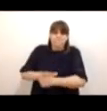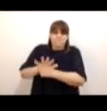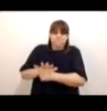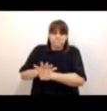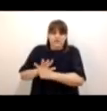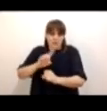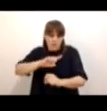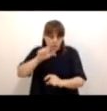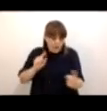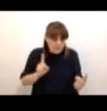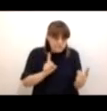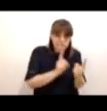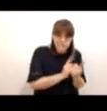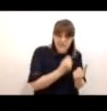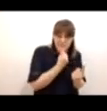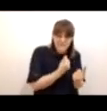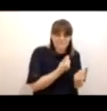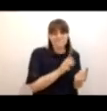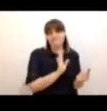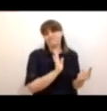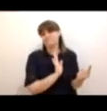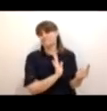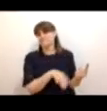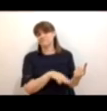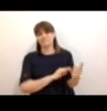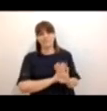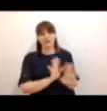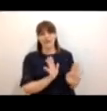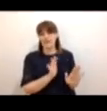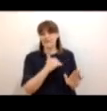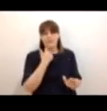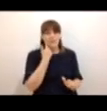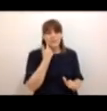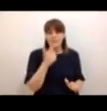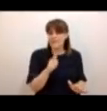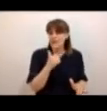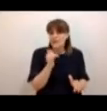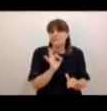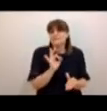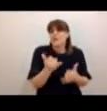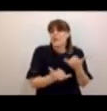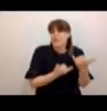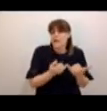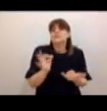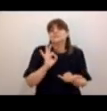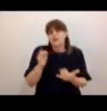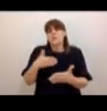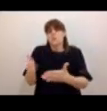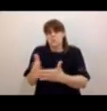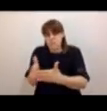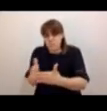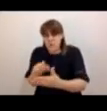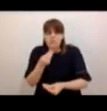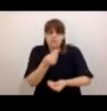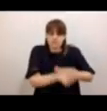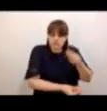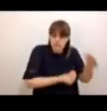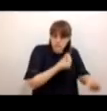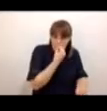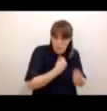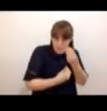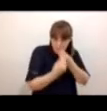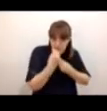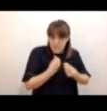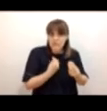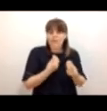de involucrarse con los hijos para jugar probablemente a lo mejor se hace de comer se les da de comer pero